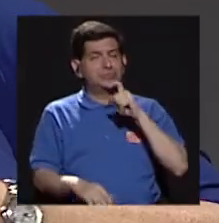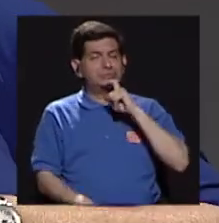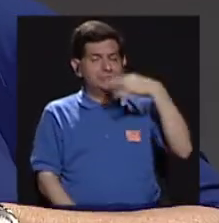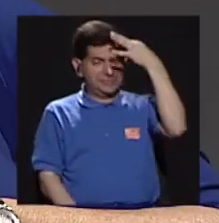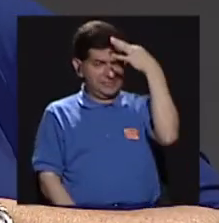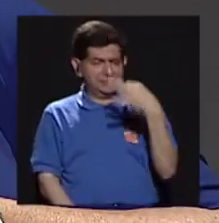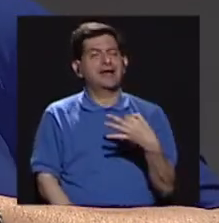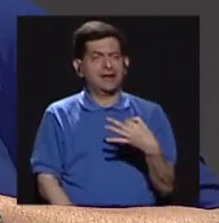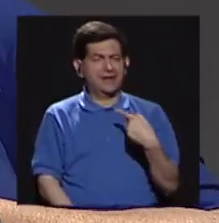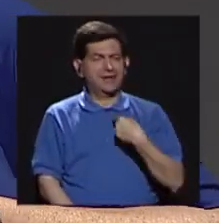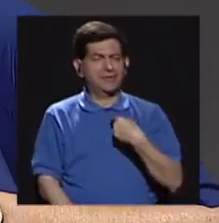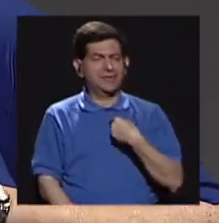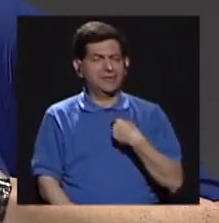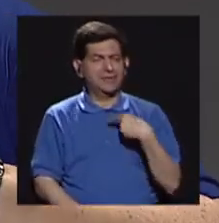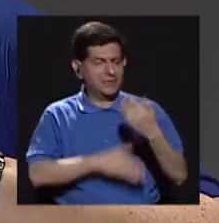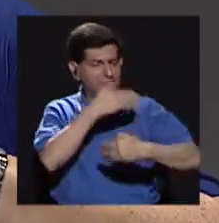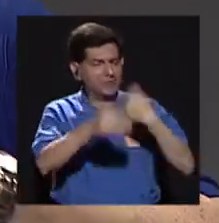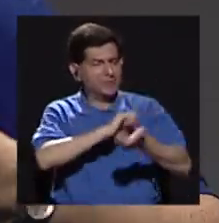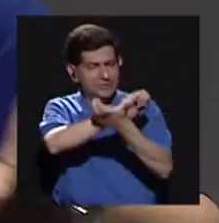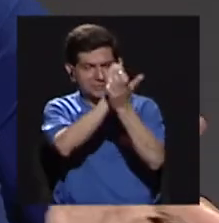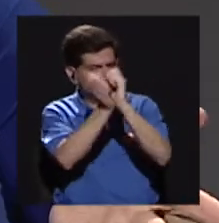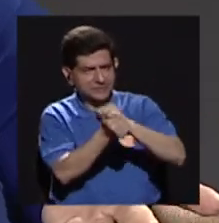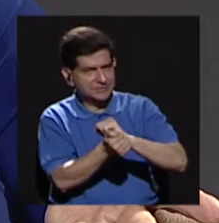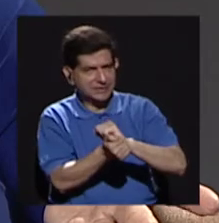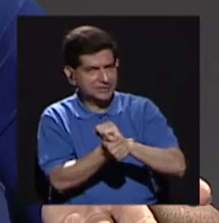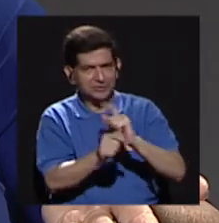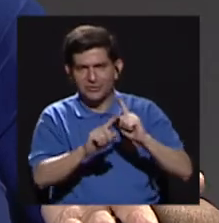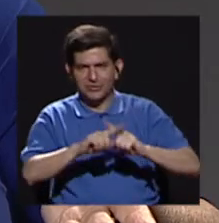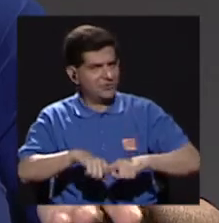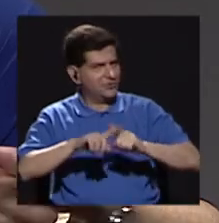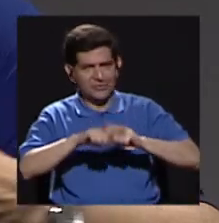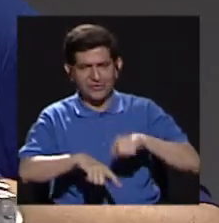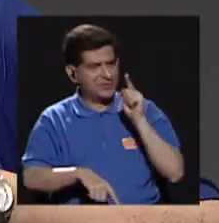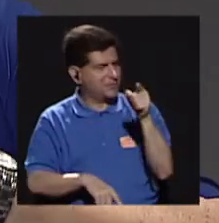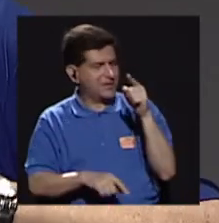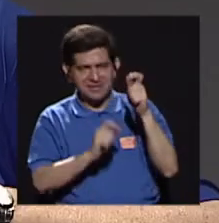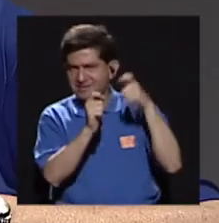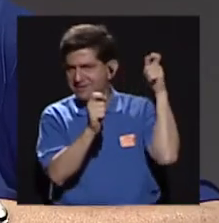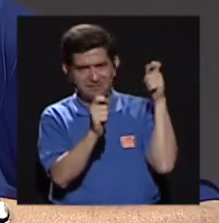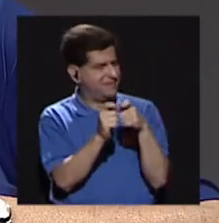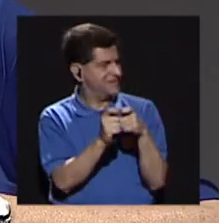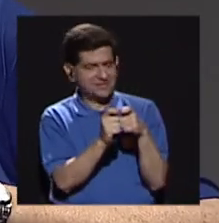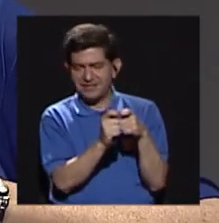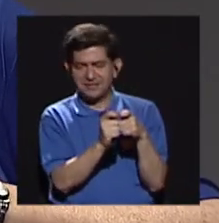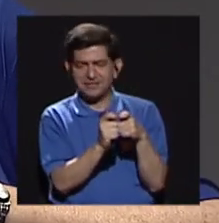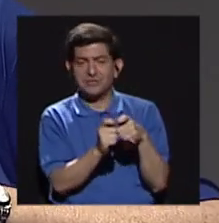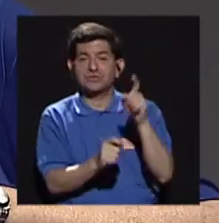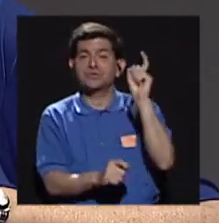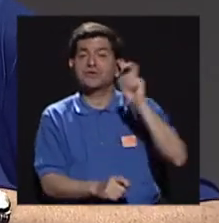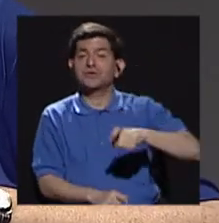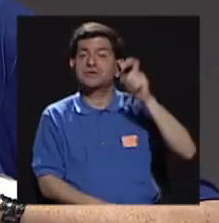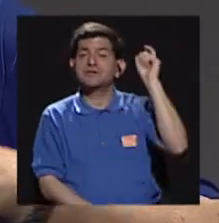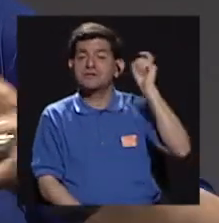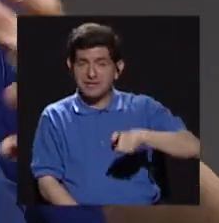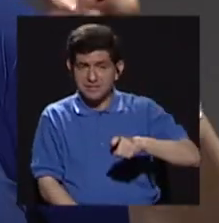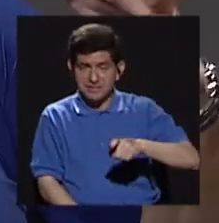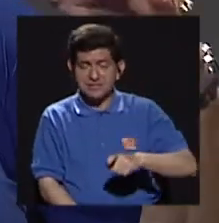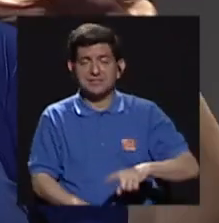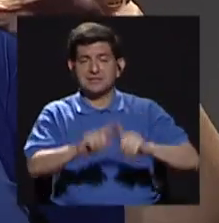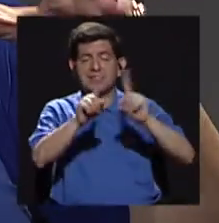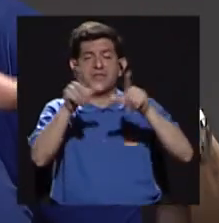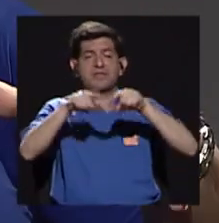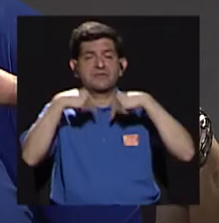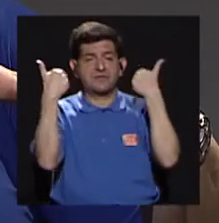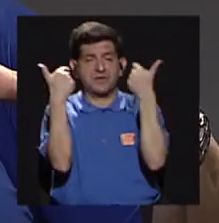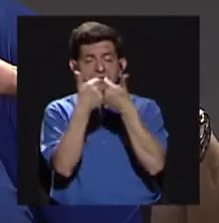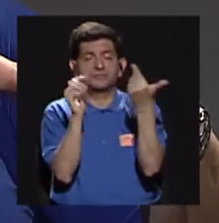parece a mí cambiar y que no depende de él depende en buena medida de los sectores